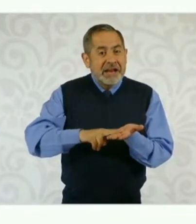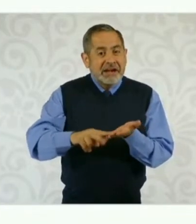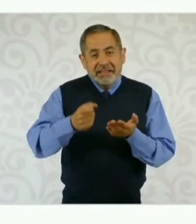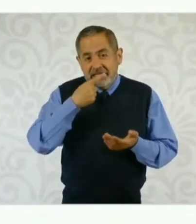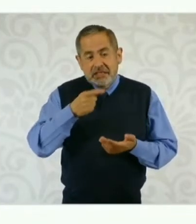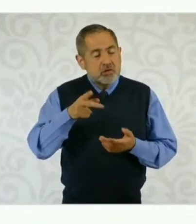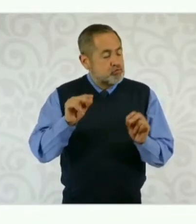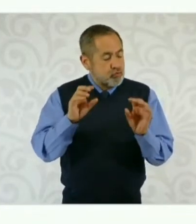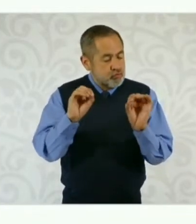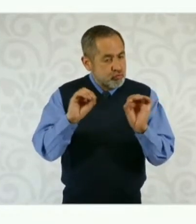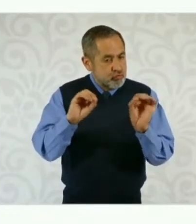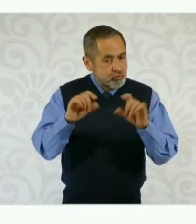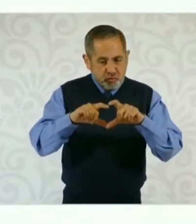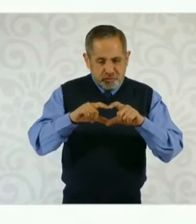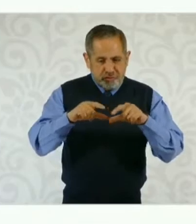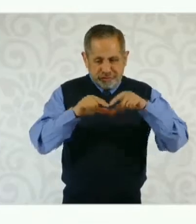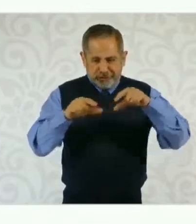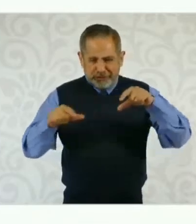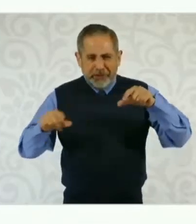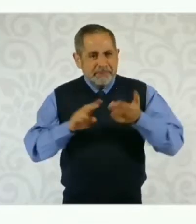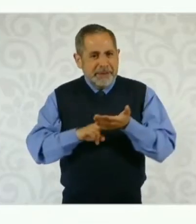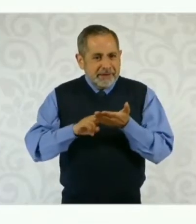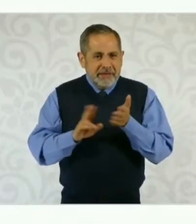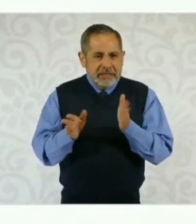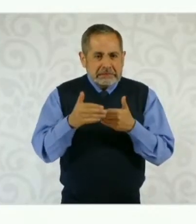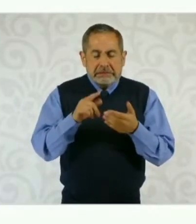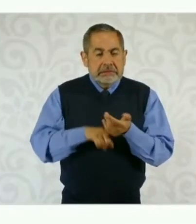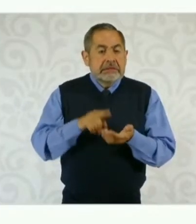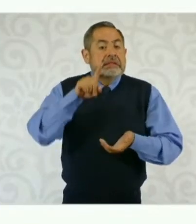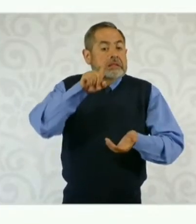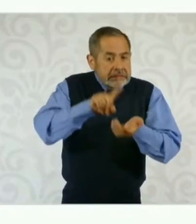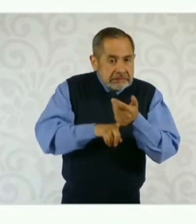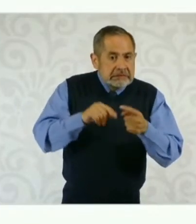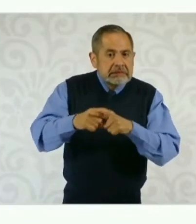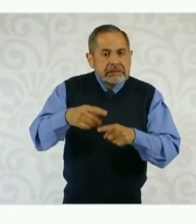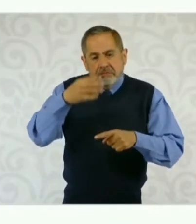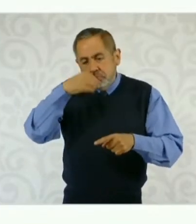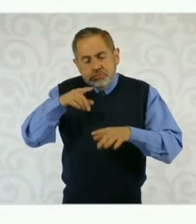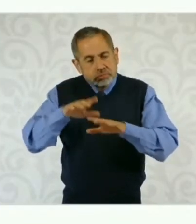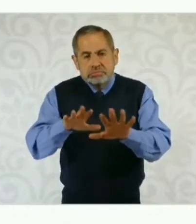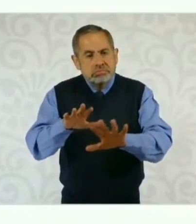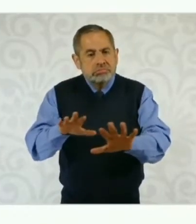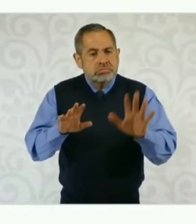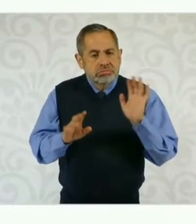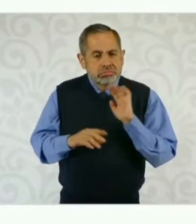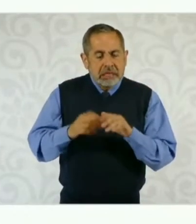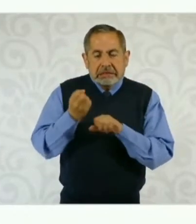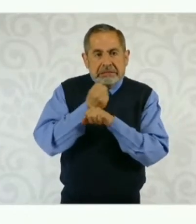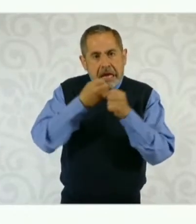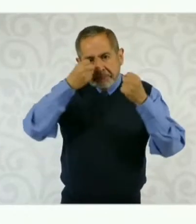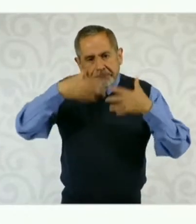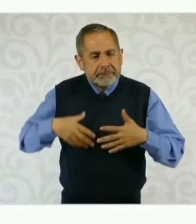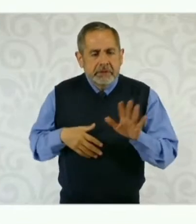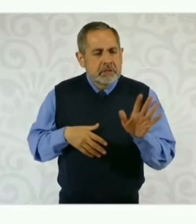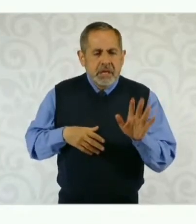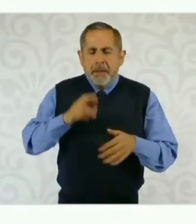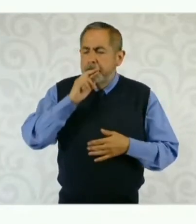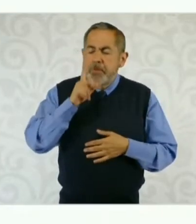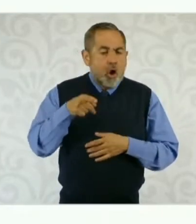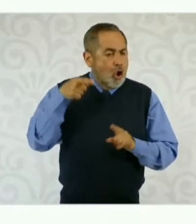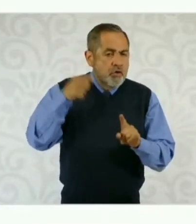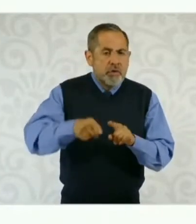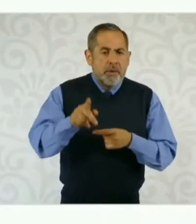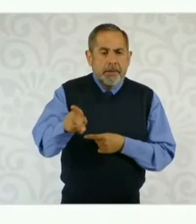pueden desencadenar cuadros hemorrágicos en las personas que tienen cuadro gripal. Es mucho mejor paracetamol